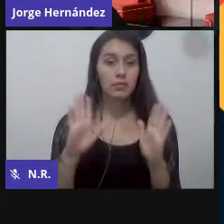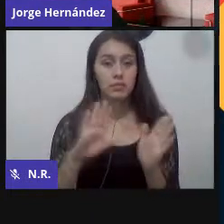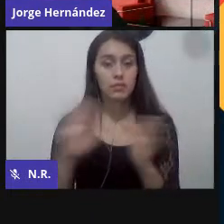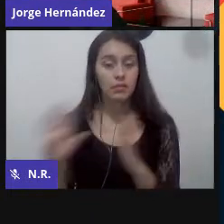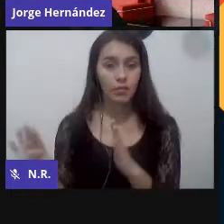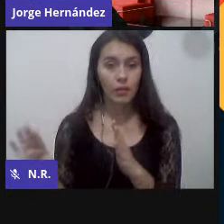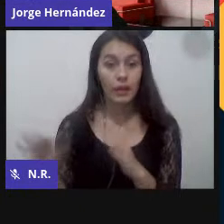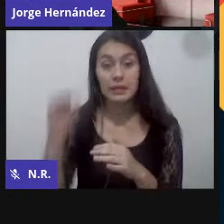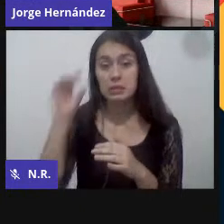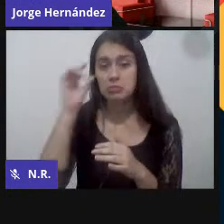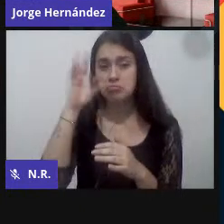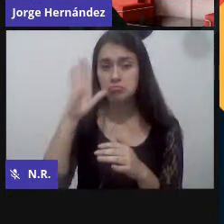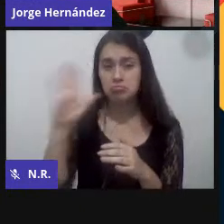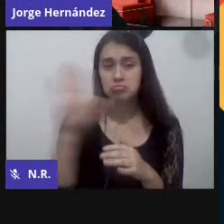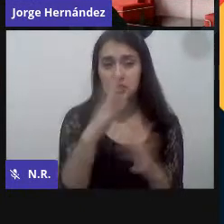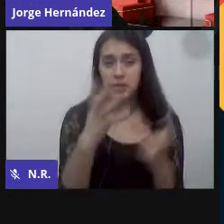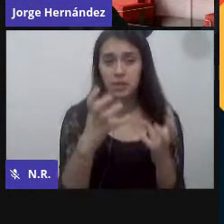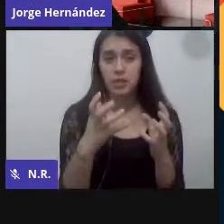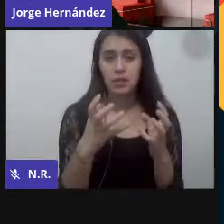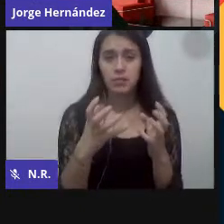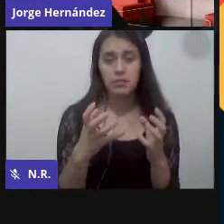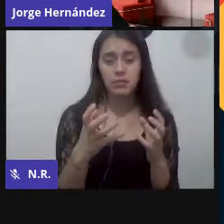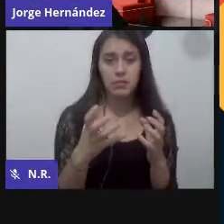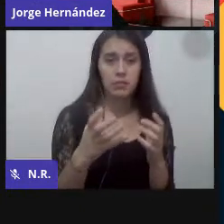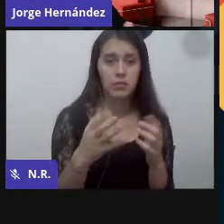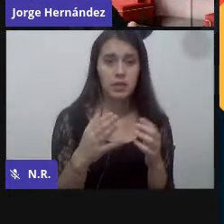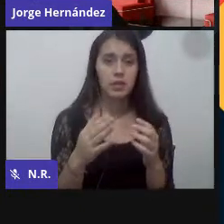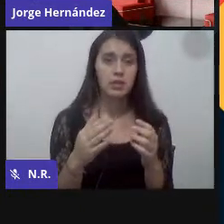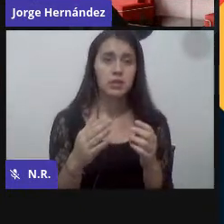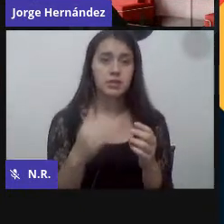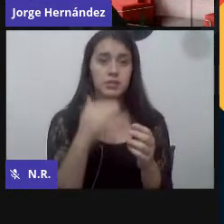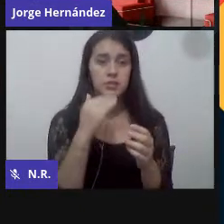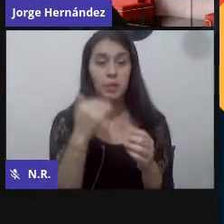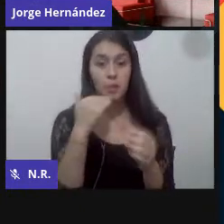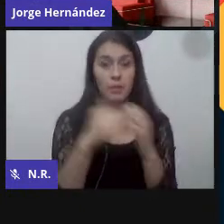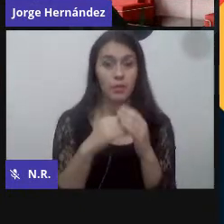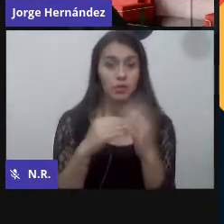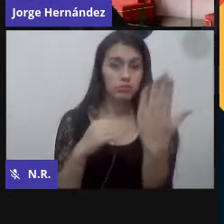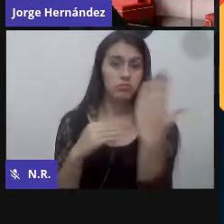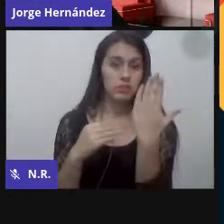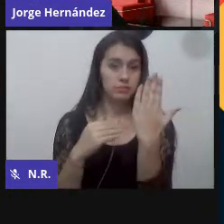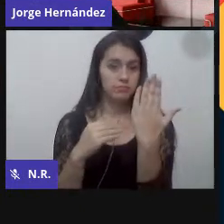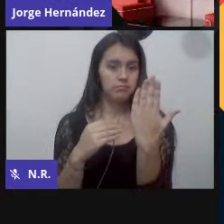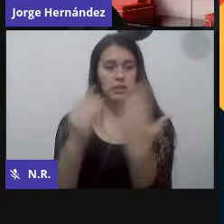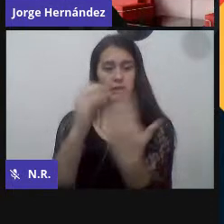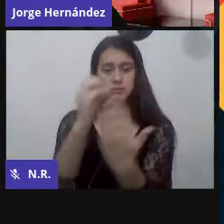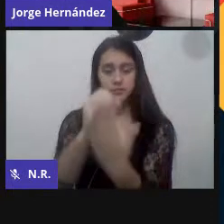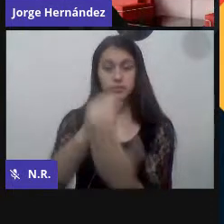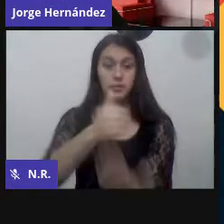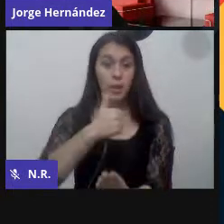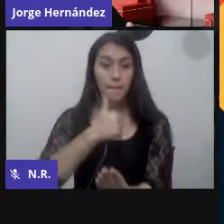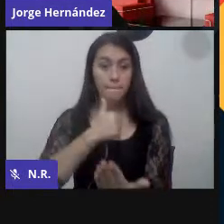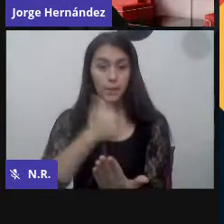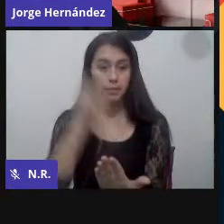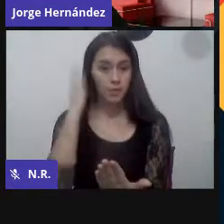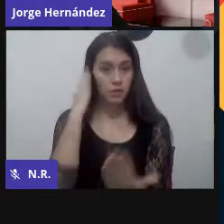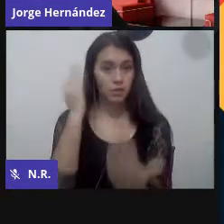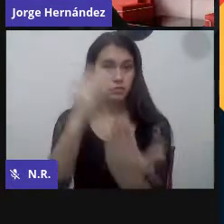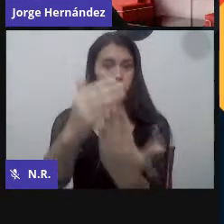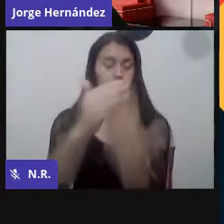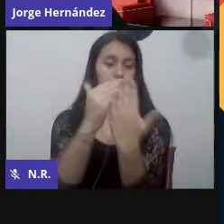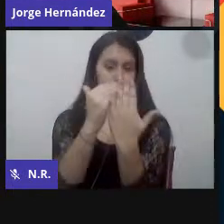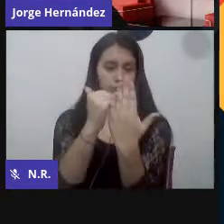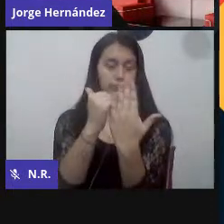hacerlo, en este caso, por directamente desde su cámara web o desde su cámara de celular, como estoy haciendo yo en